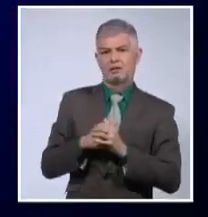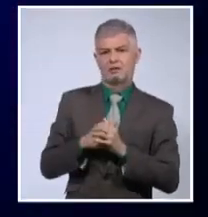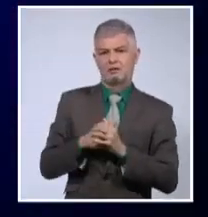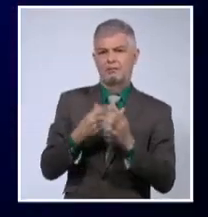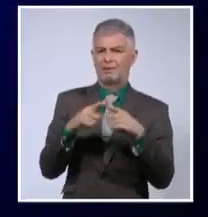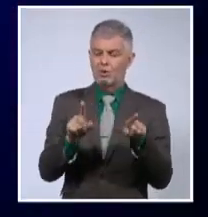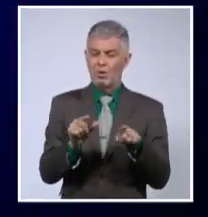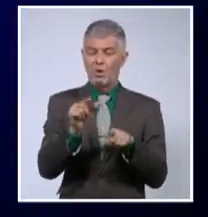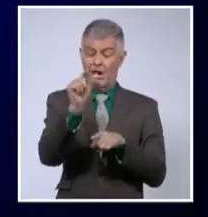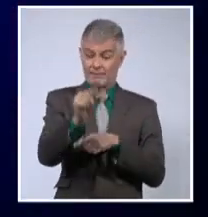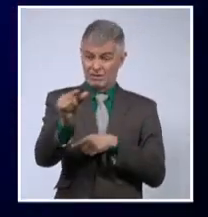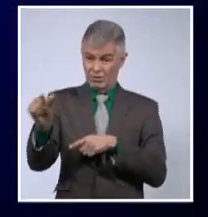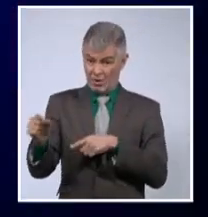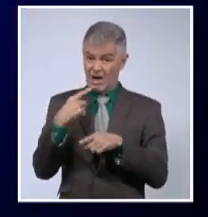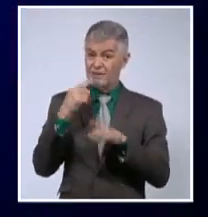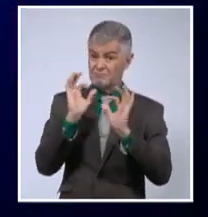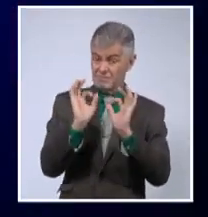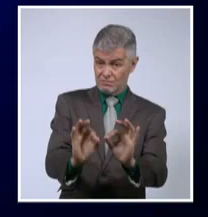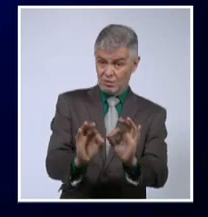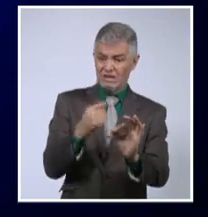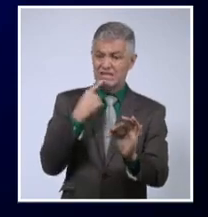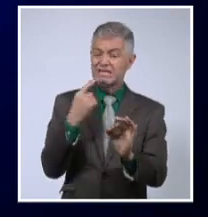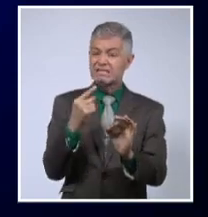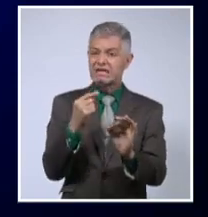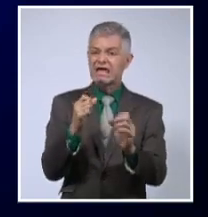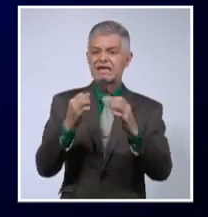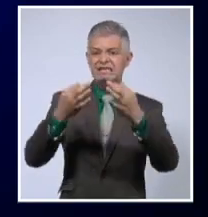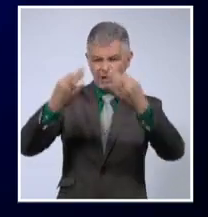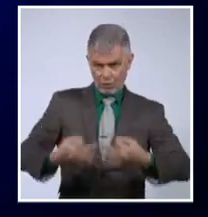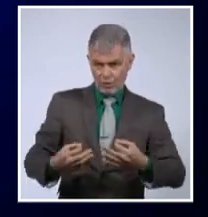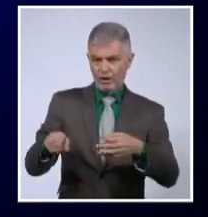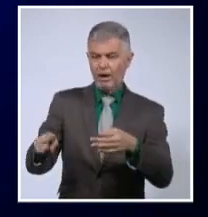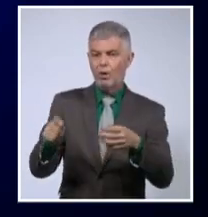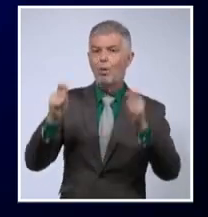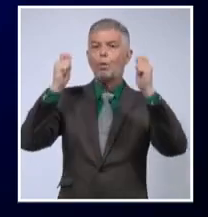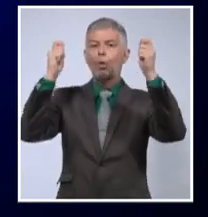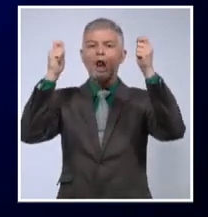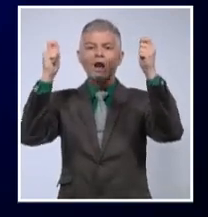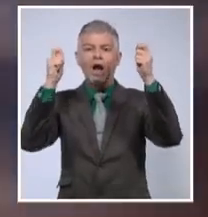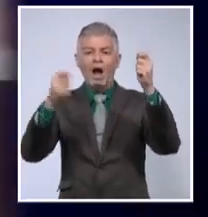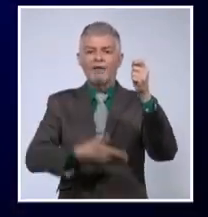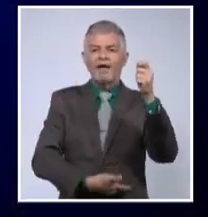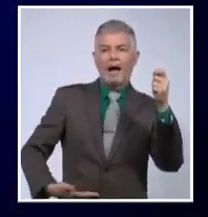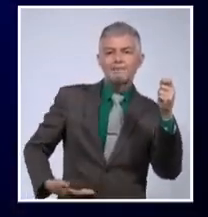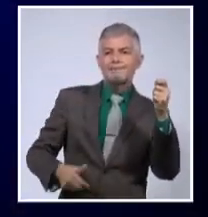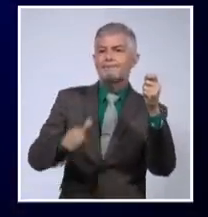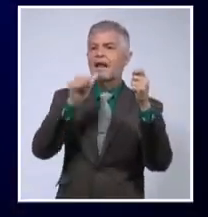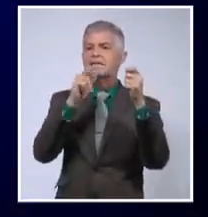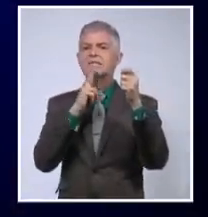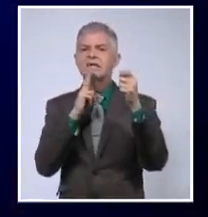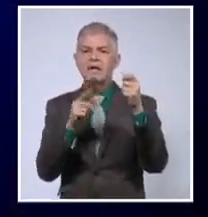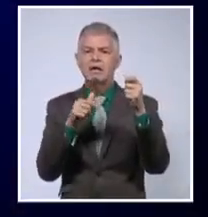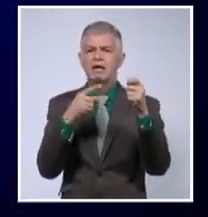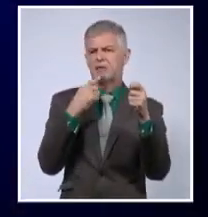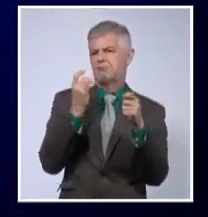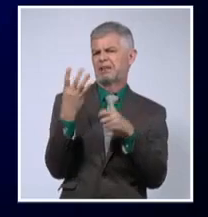propias transmisiones en directo de quienes aseguraban estar en huelga de hambre y sed lo desmentían. ¡Salsa!